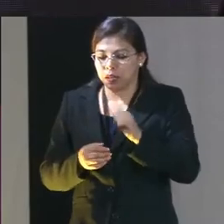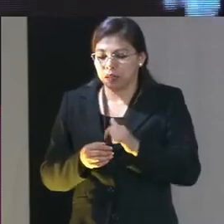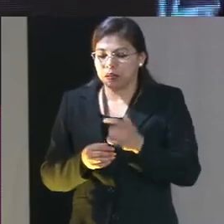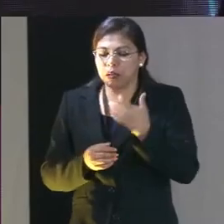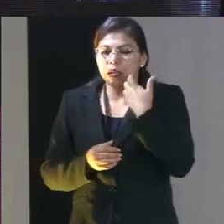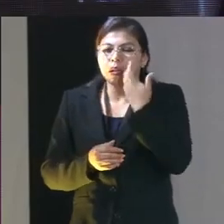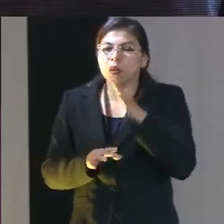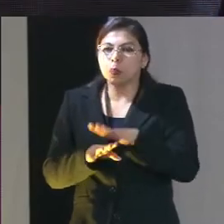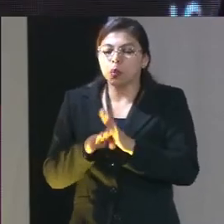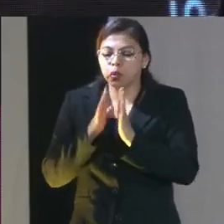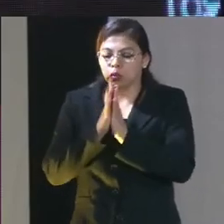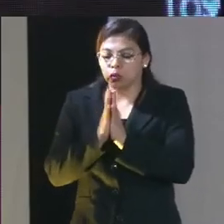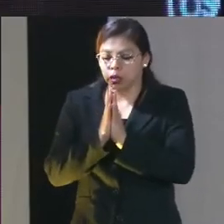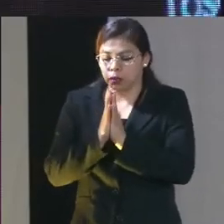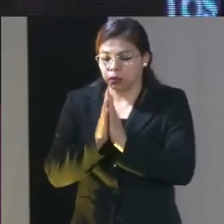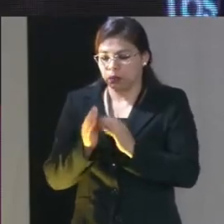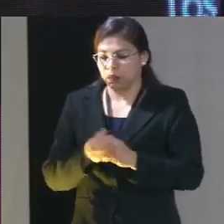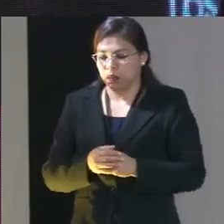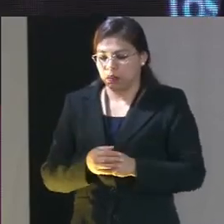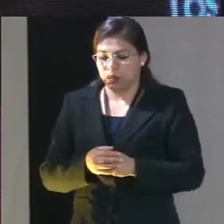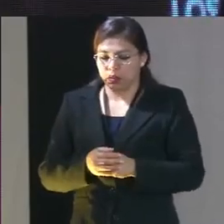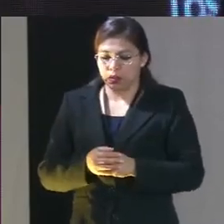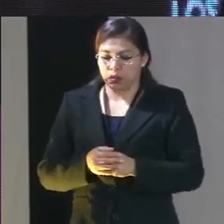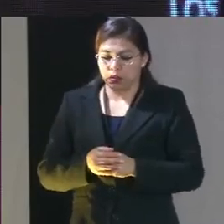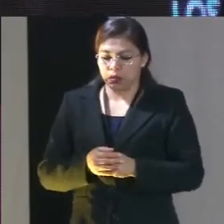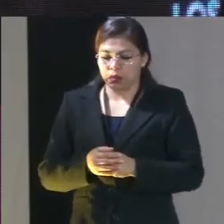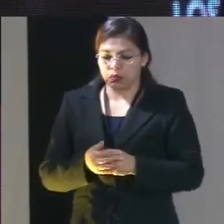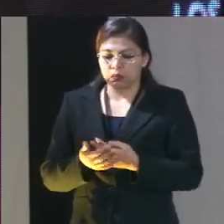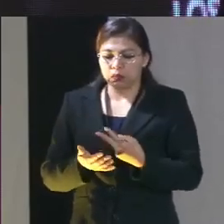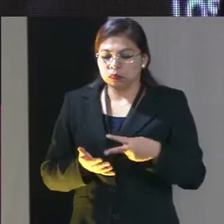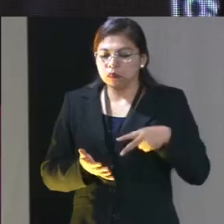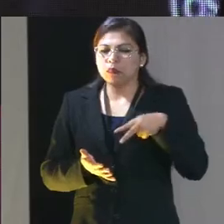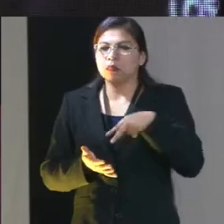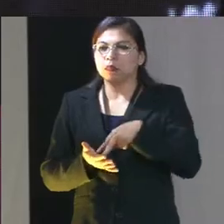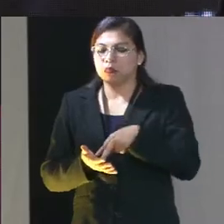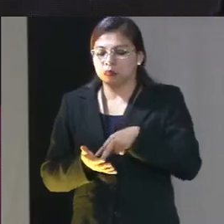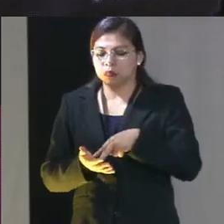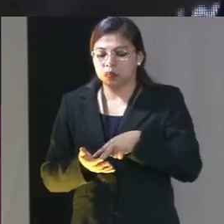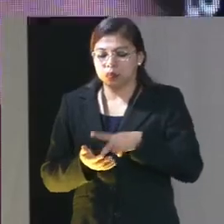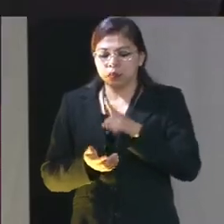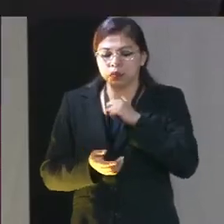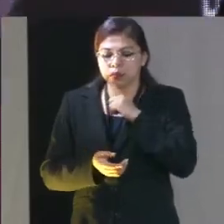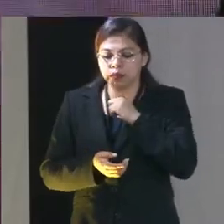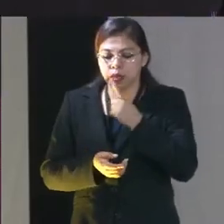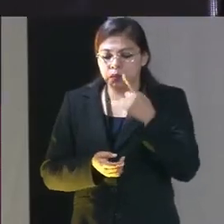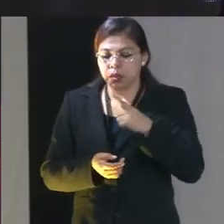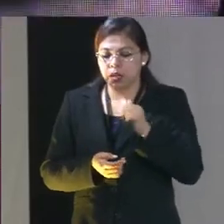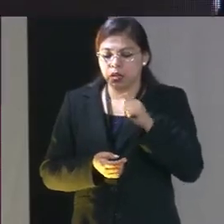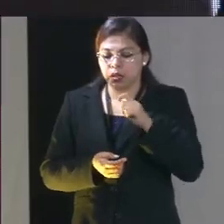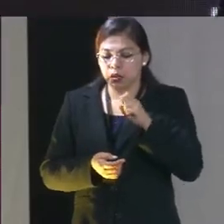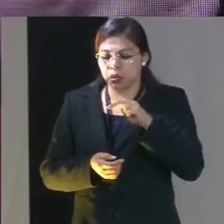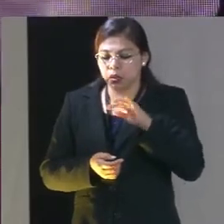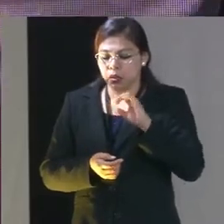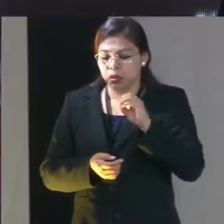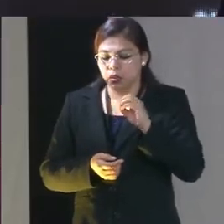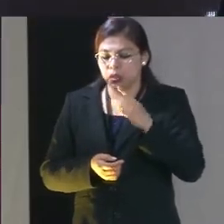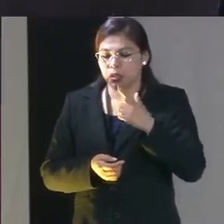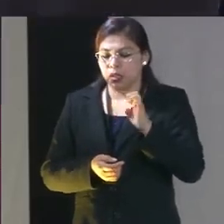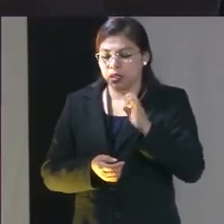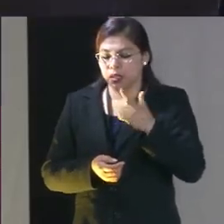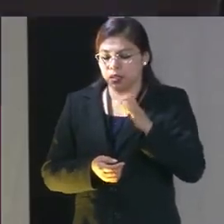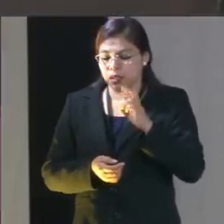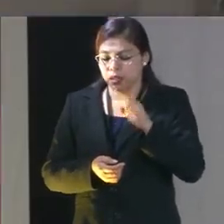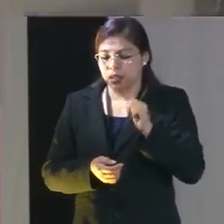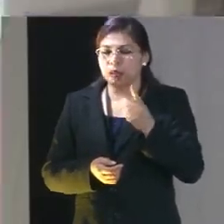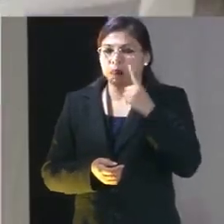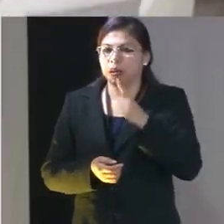Quiero, por favor, que guardemos, nos pongamos de pie y guardemos un minuto de silencio para Antonio Helguera, para Luis Fernando Granados y para